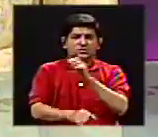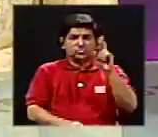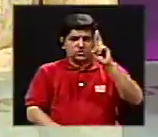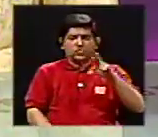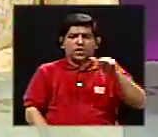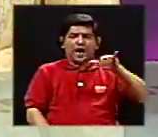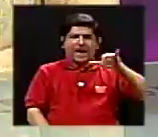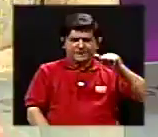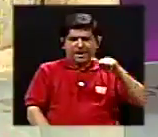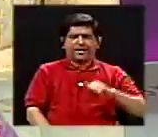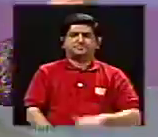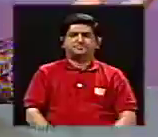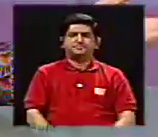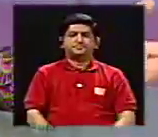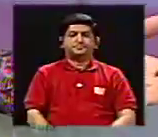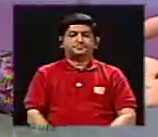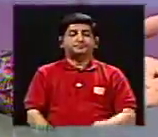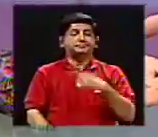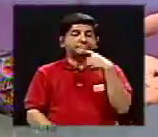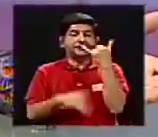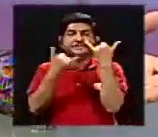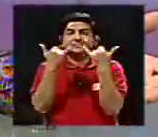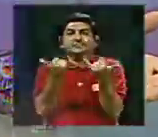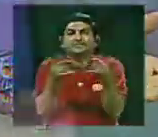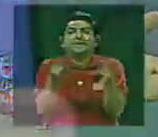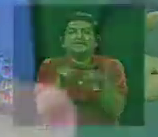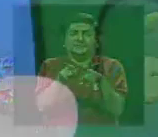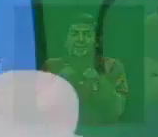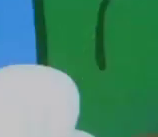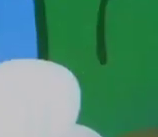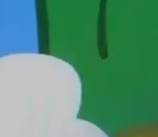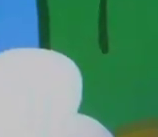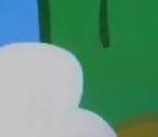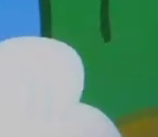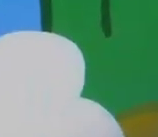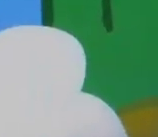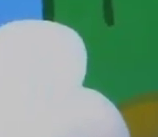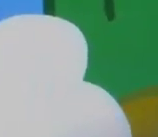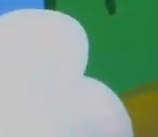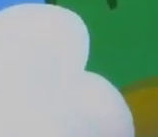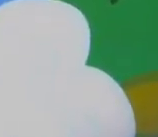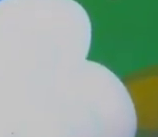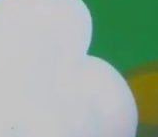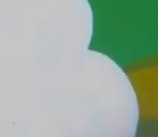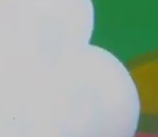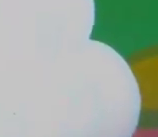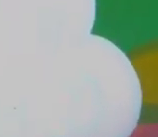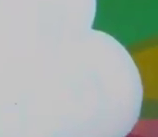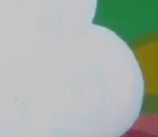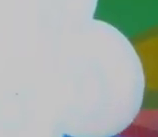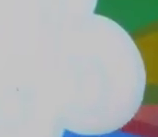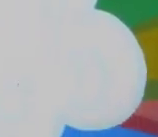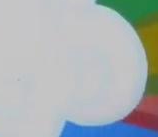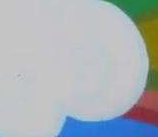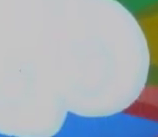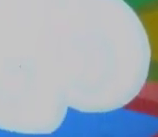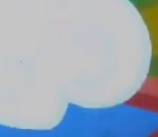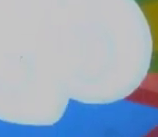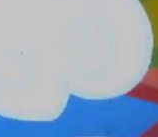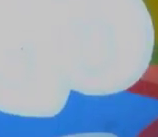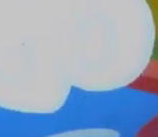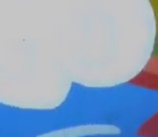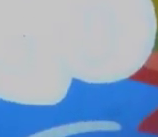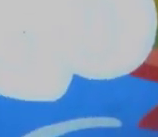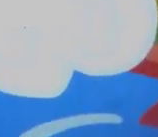de Acueductos Alcantarillados, lo han dicho inclusive en medios televisivos que se les ha disminuido el volumen de